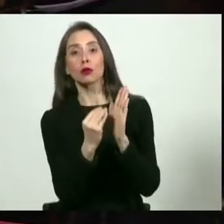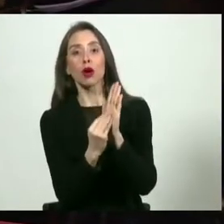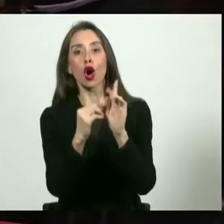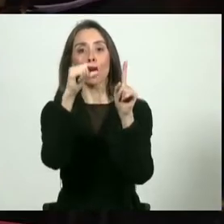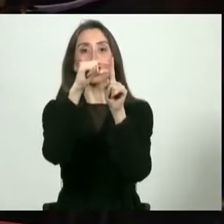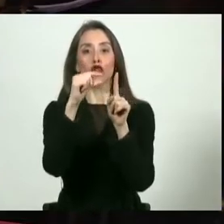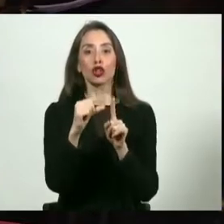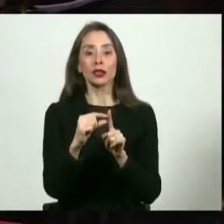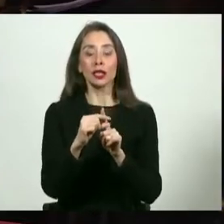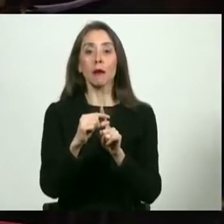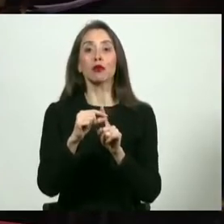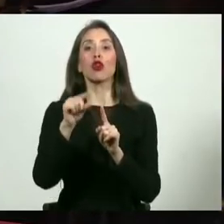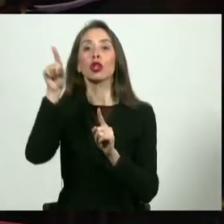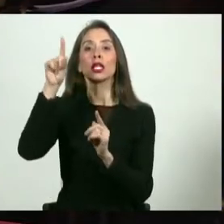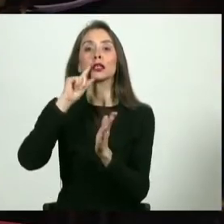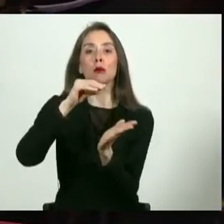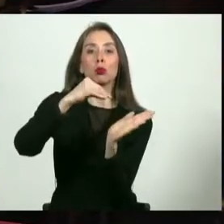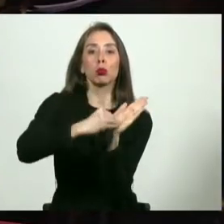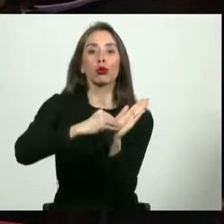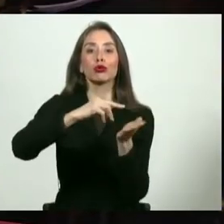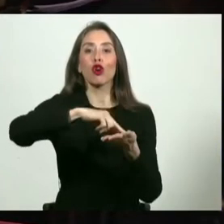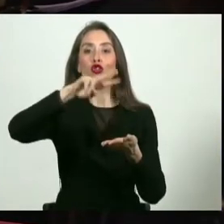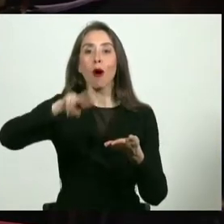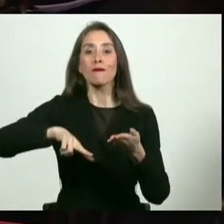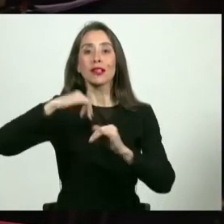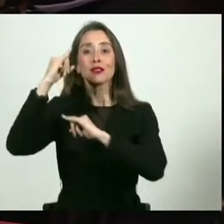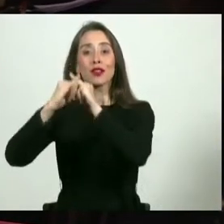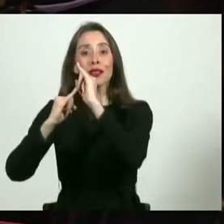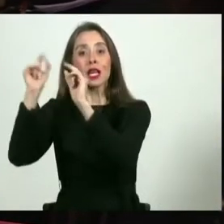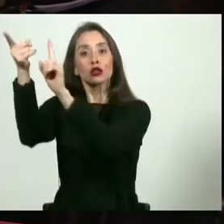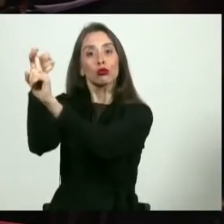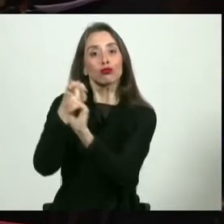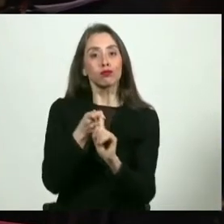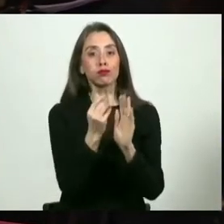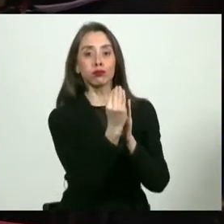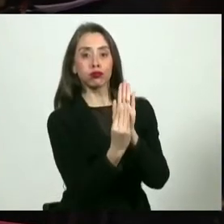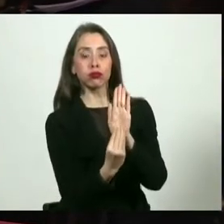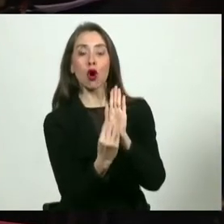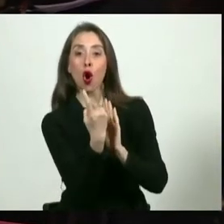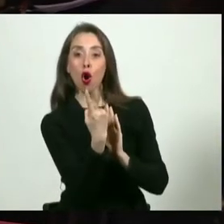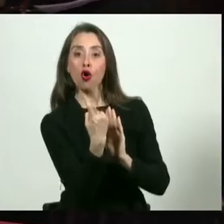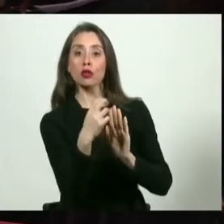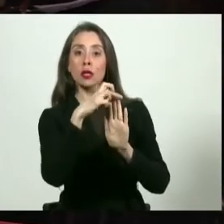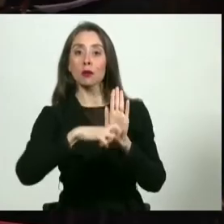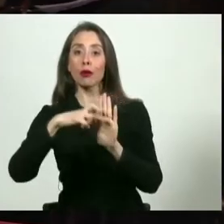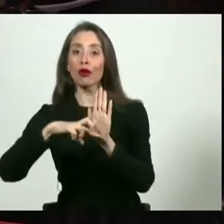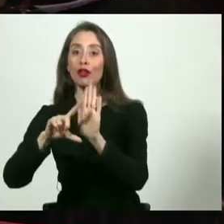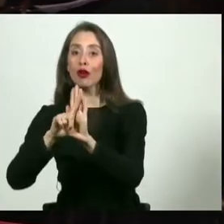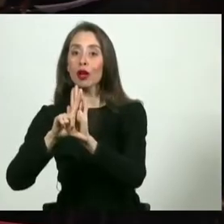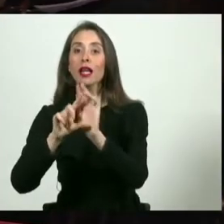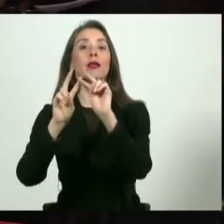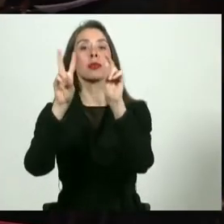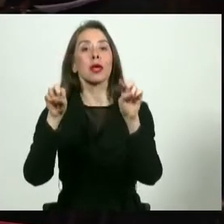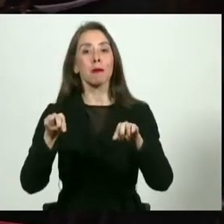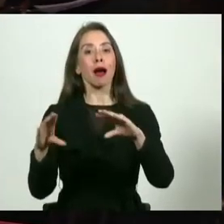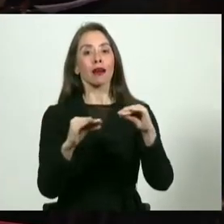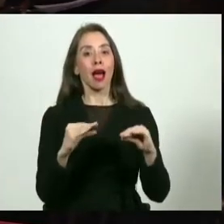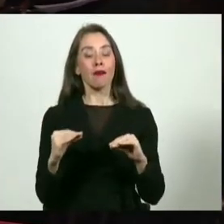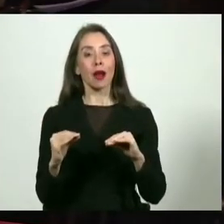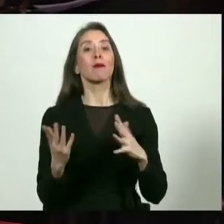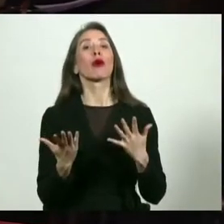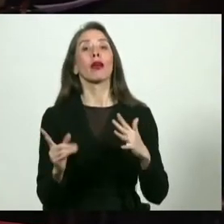conceptos de los convenios internacionales, de los cuales alrededor de 11 estaban destinados al tema que hoy día más convoca, que es el tema de